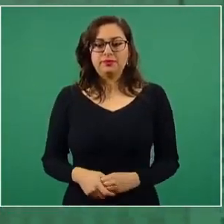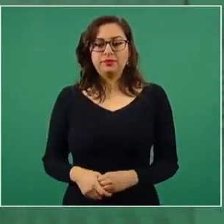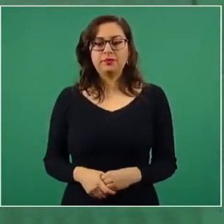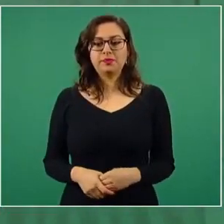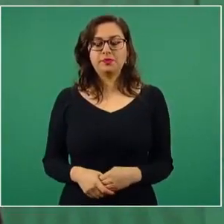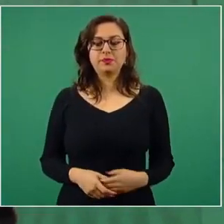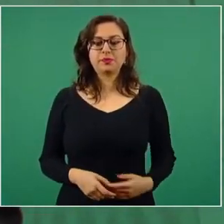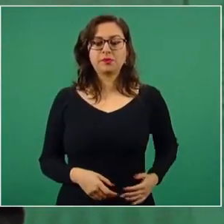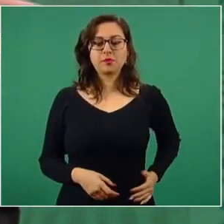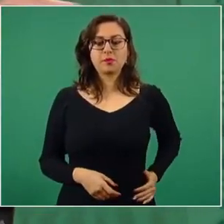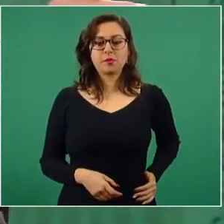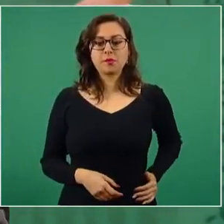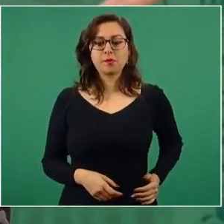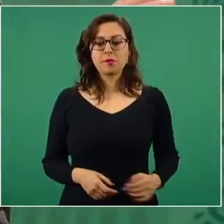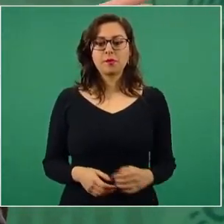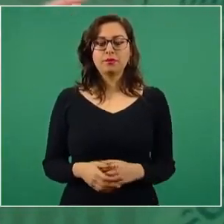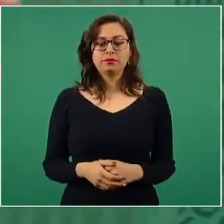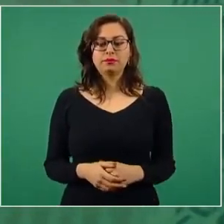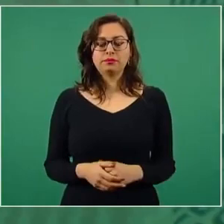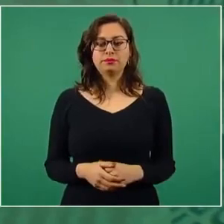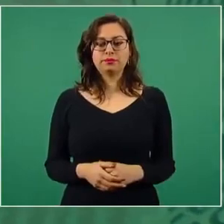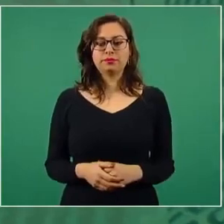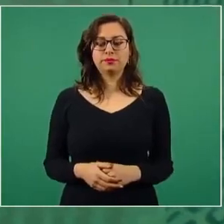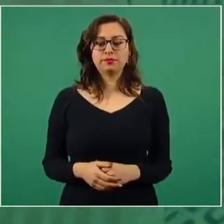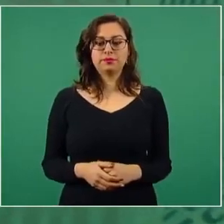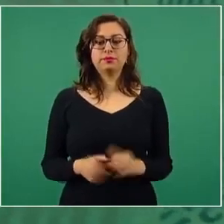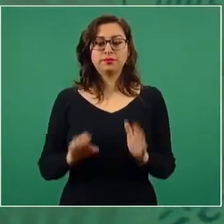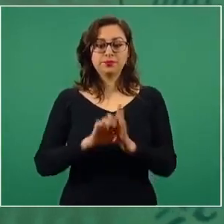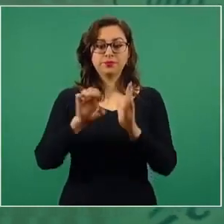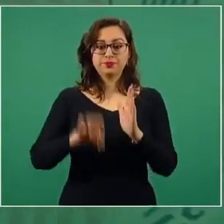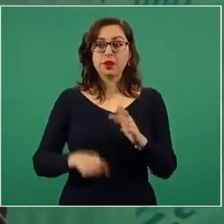del palacio, la cantera es especial